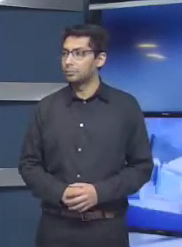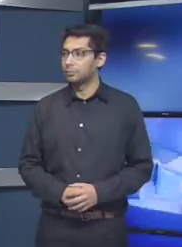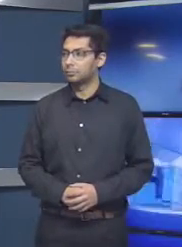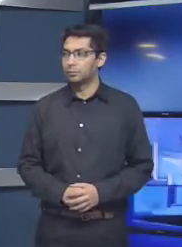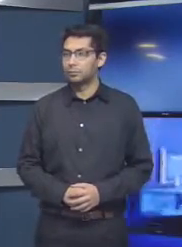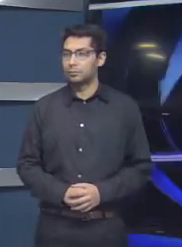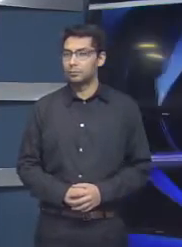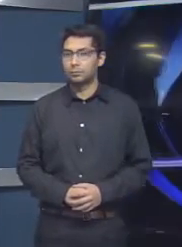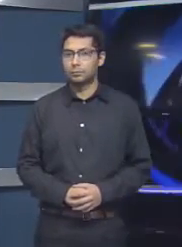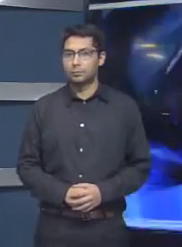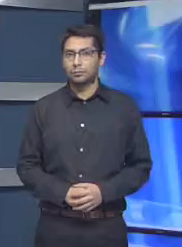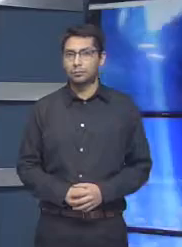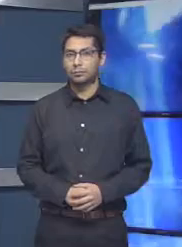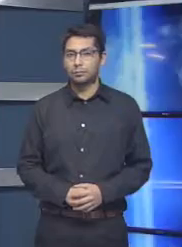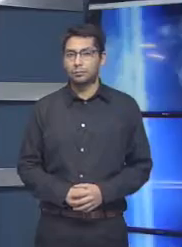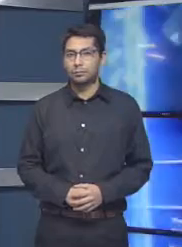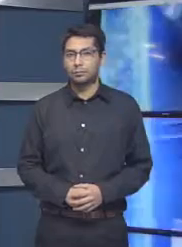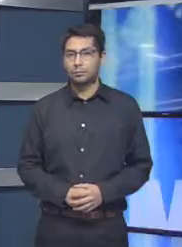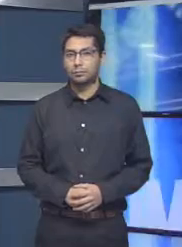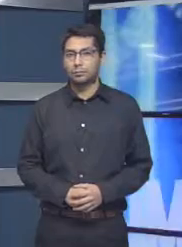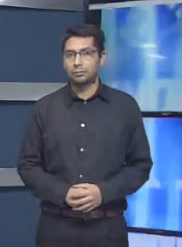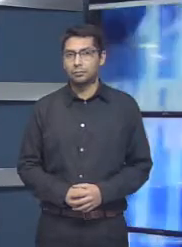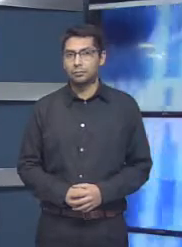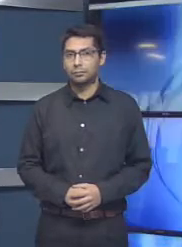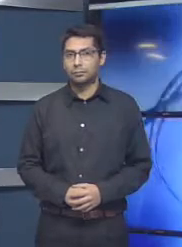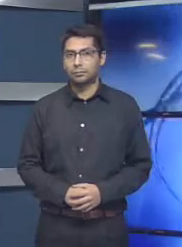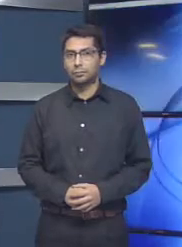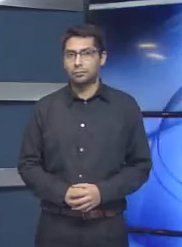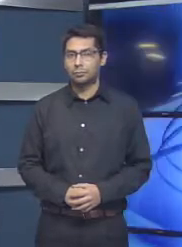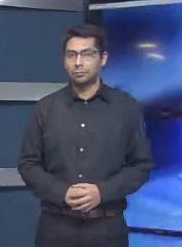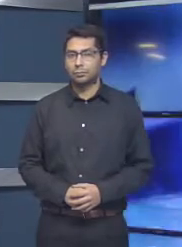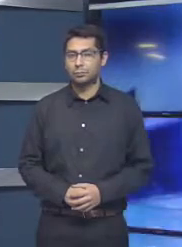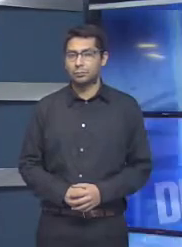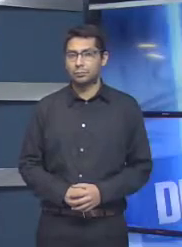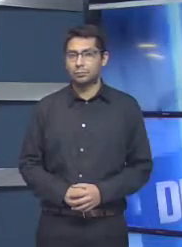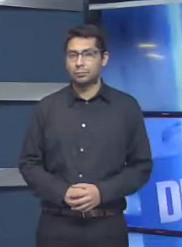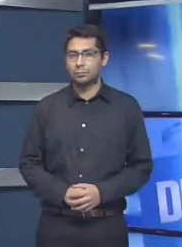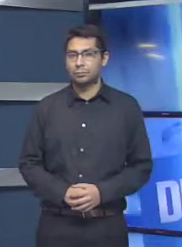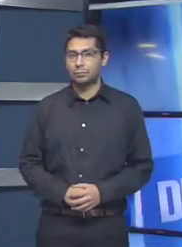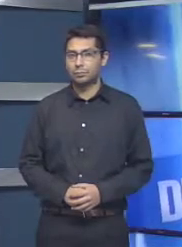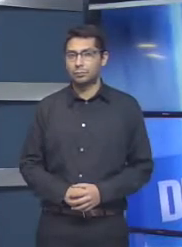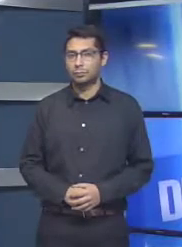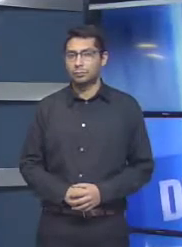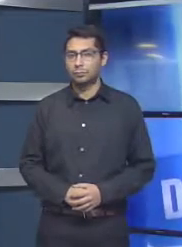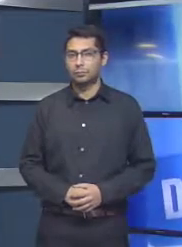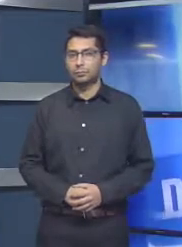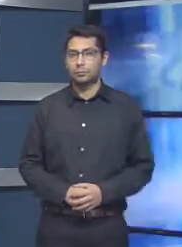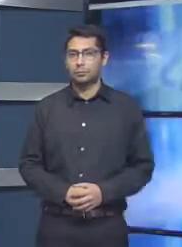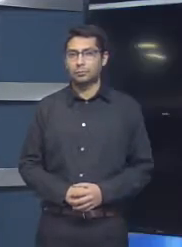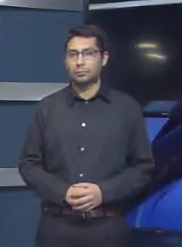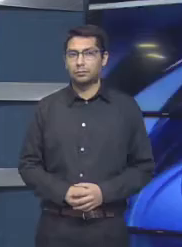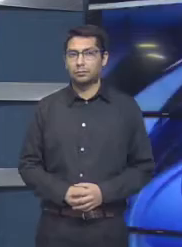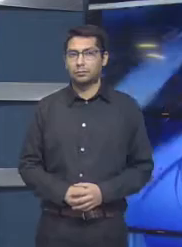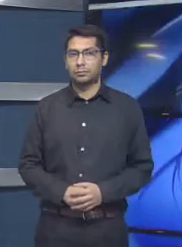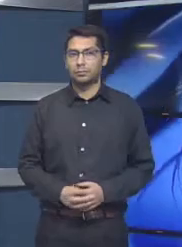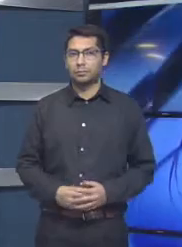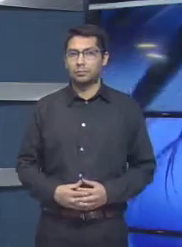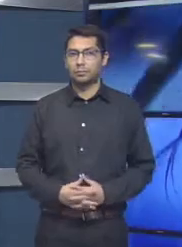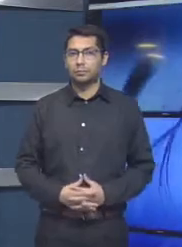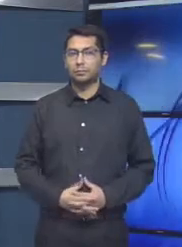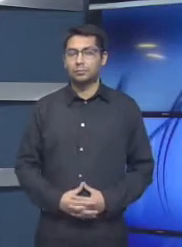perdón. Escucha. No, le preguntaba si el comerciante, ¿en qué porcentaje va incrementada la venta? ¿Un 50% más? ¿Ustedes lo tienen estipulado?